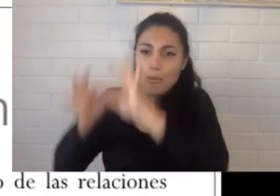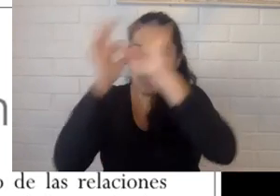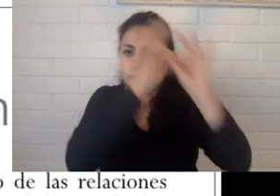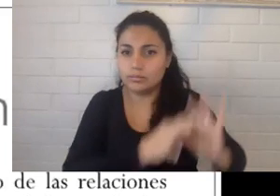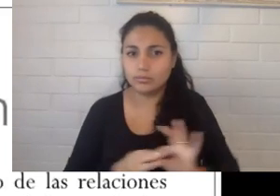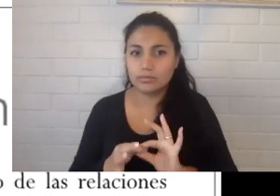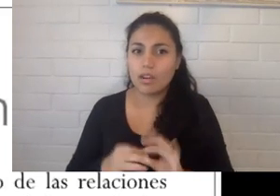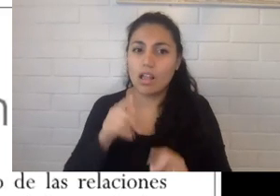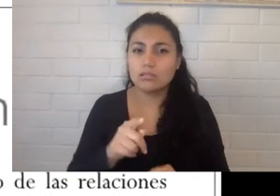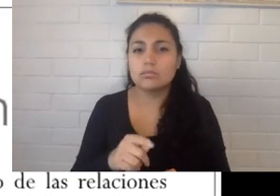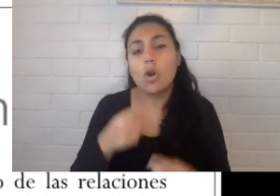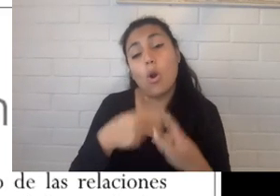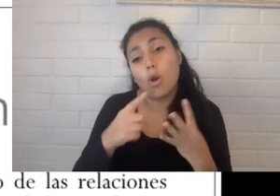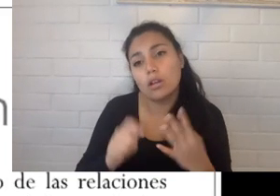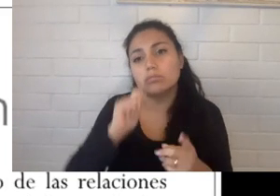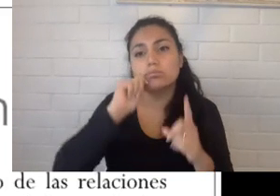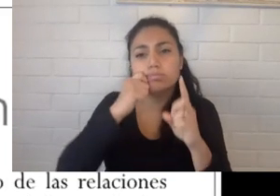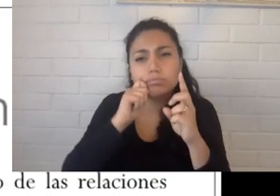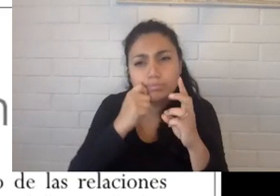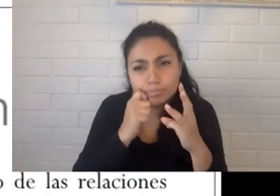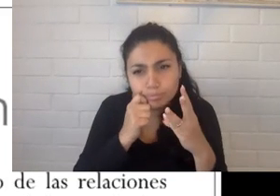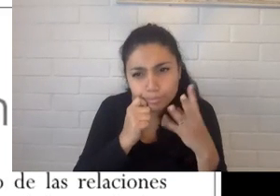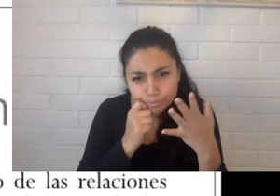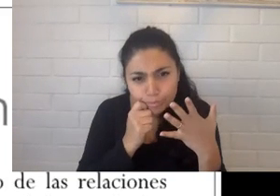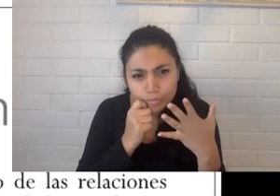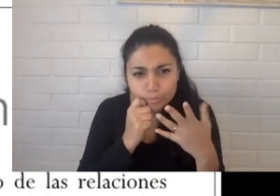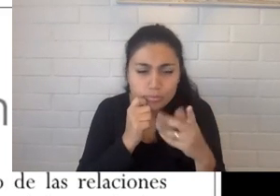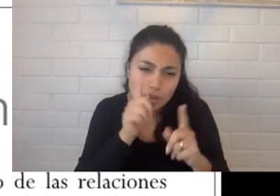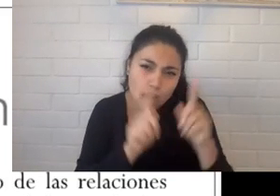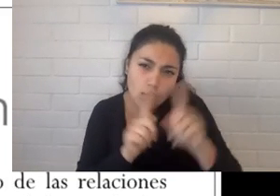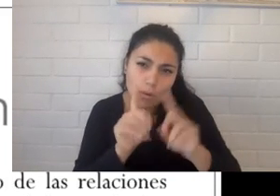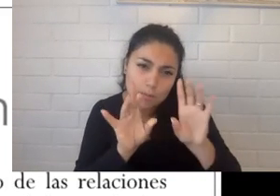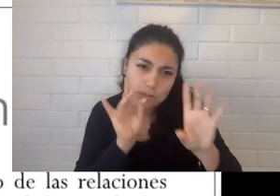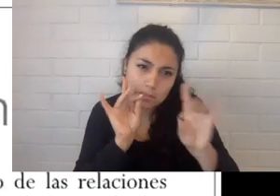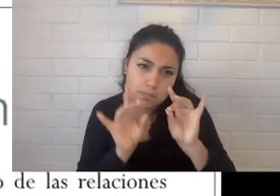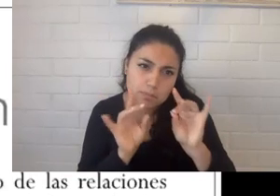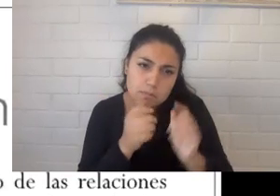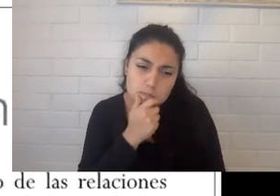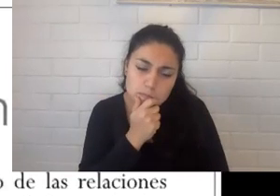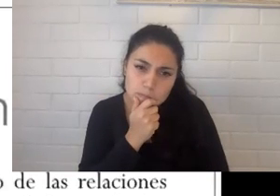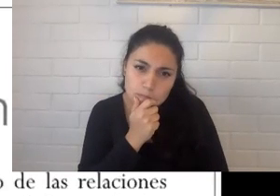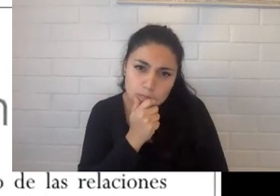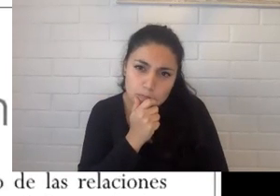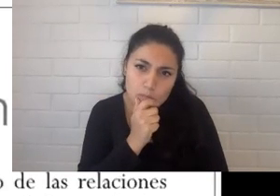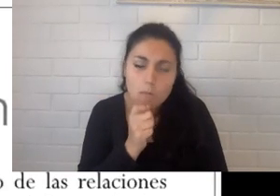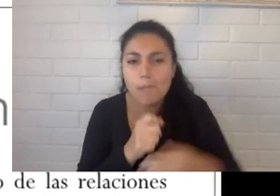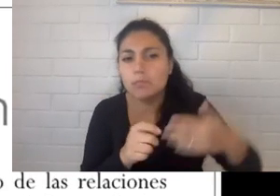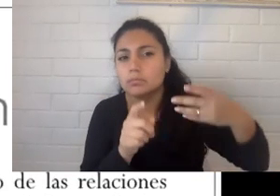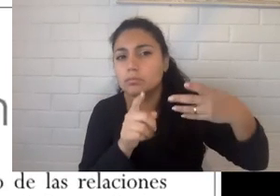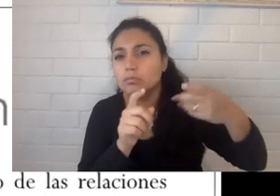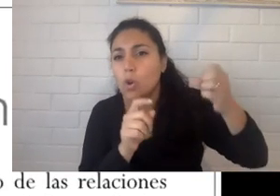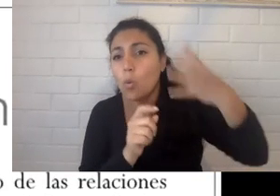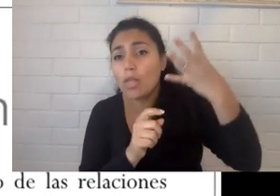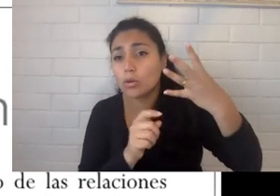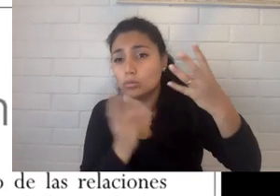algunas definiciones, ¿ya? Y nos vamos a quedar con algunas específicas, principalmente con la primera, y que sería el